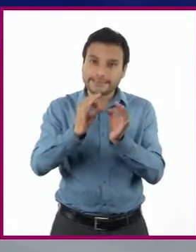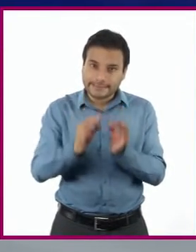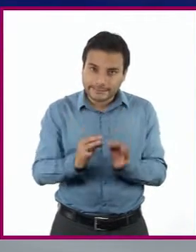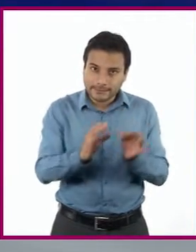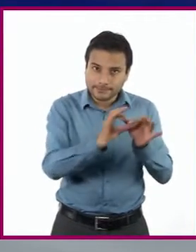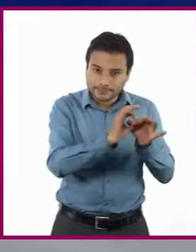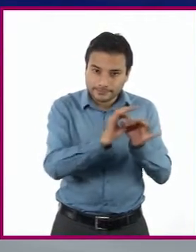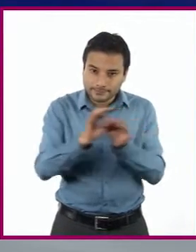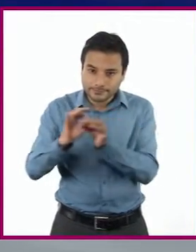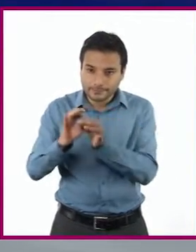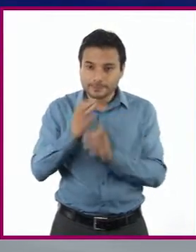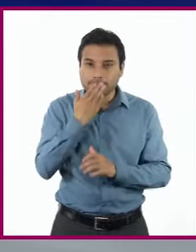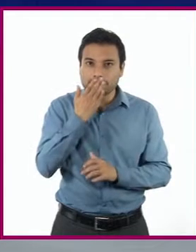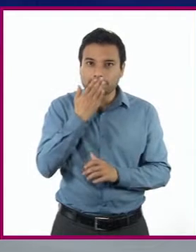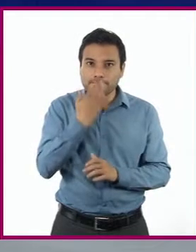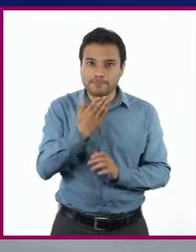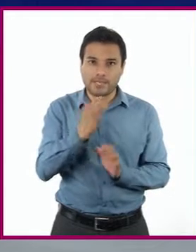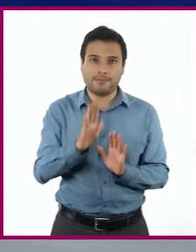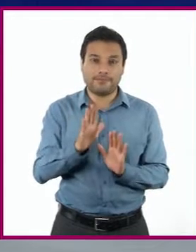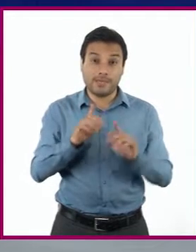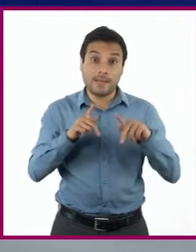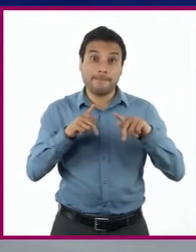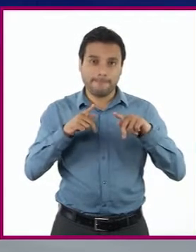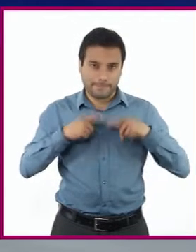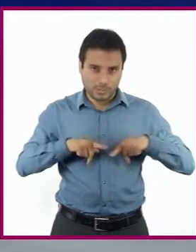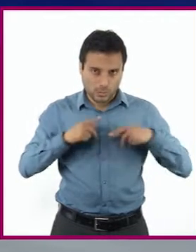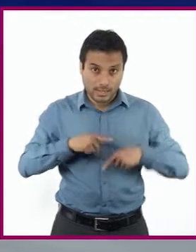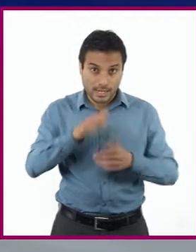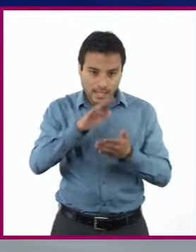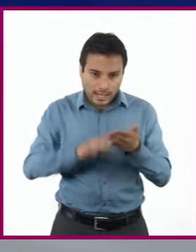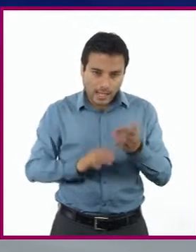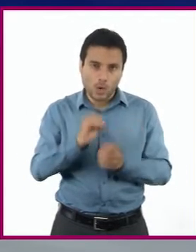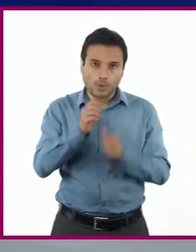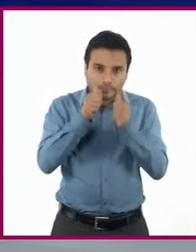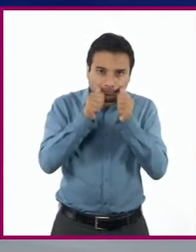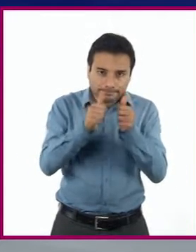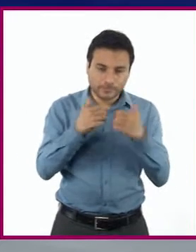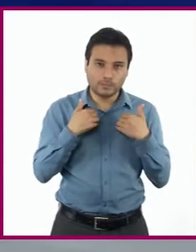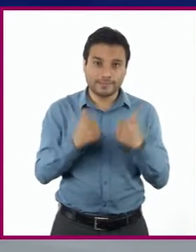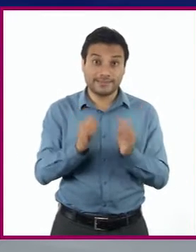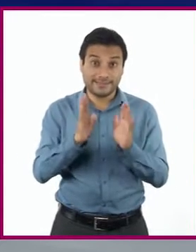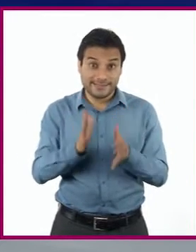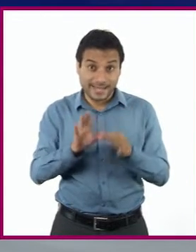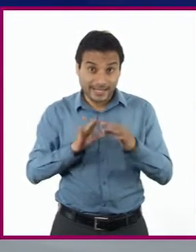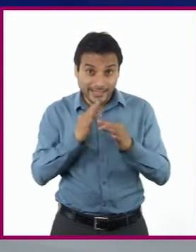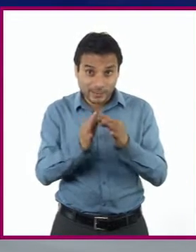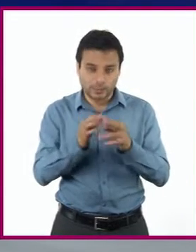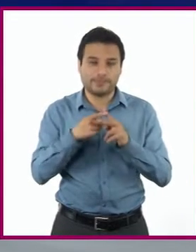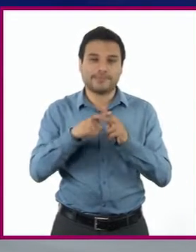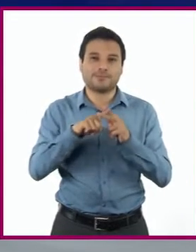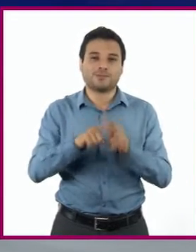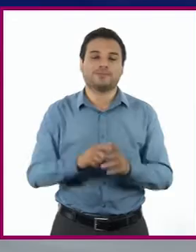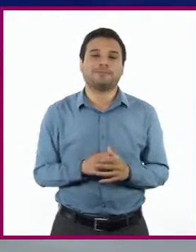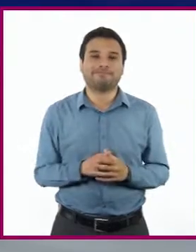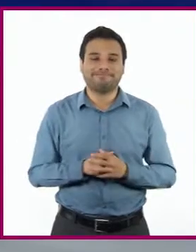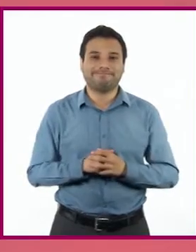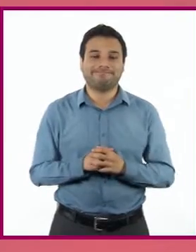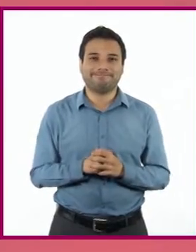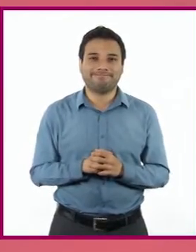con la finalidad de que sea comprendido por quien lo lee. ¿Están listas y listos? Muy bien, iniciemos.